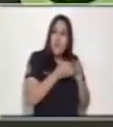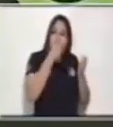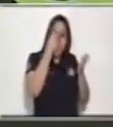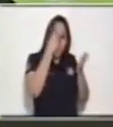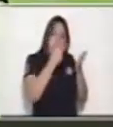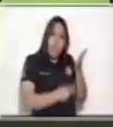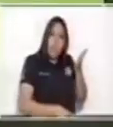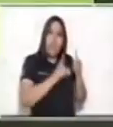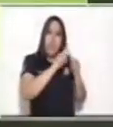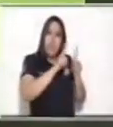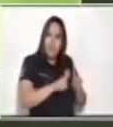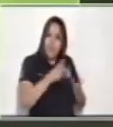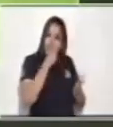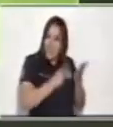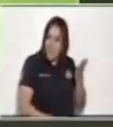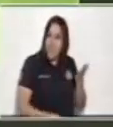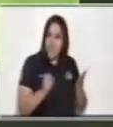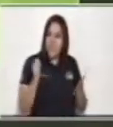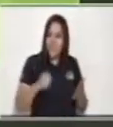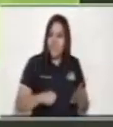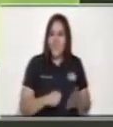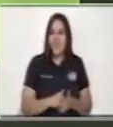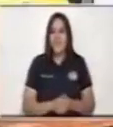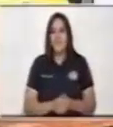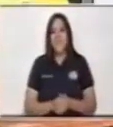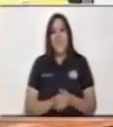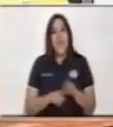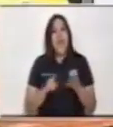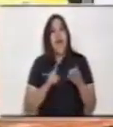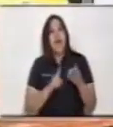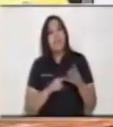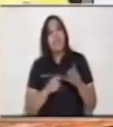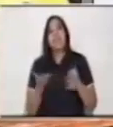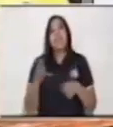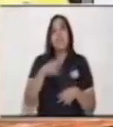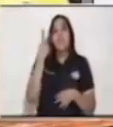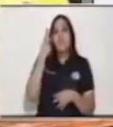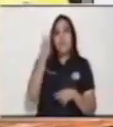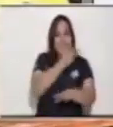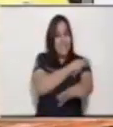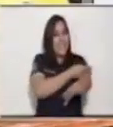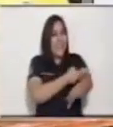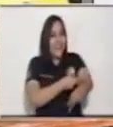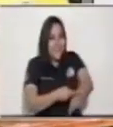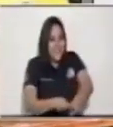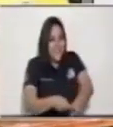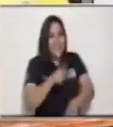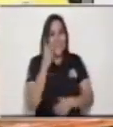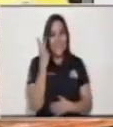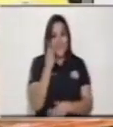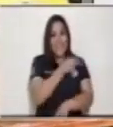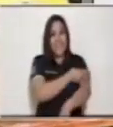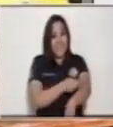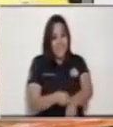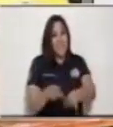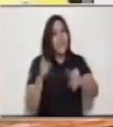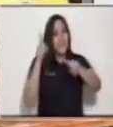veces. Muy bien. Luego vimos la historia de Pedro y Samuel y luego la historia de Ana y